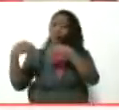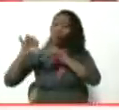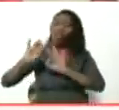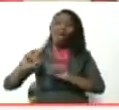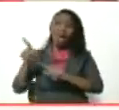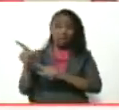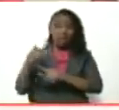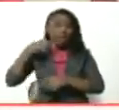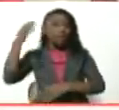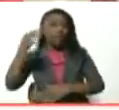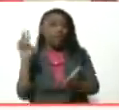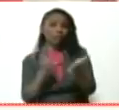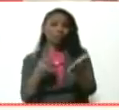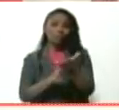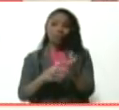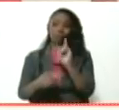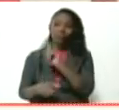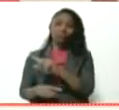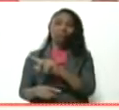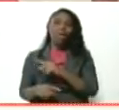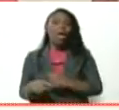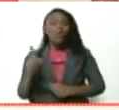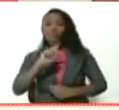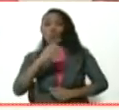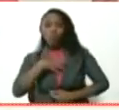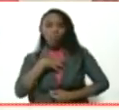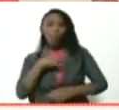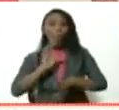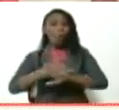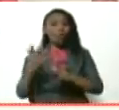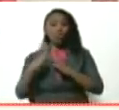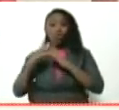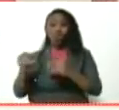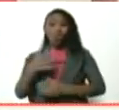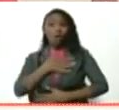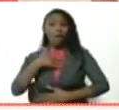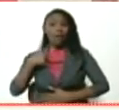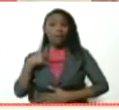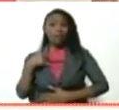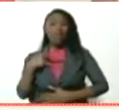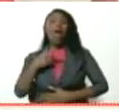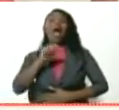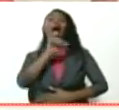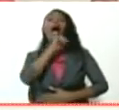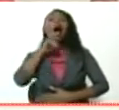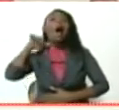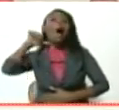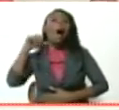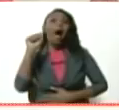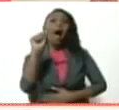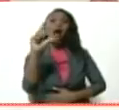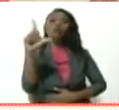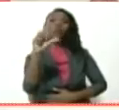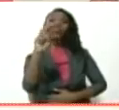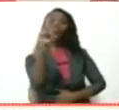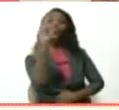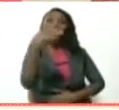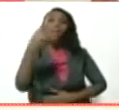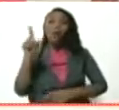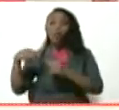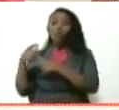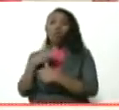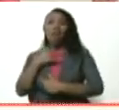verdad. No se pudieron porque todos aspiran. Ramos Alú se creyó aquel cuento de que en 6 meses, el otro